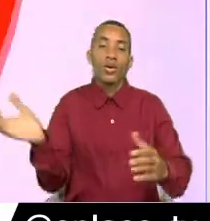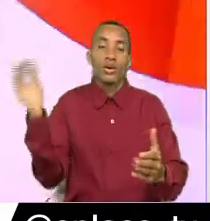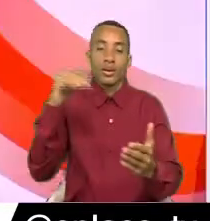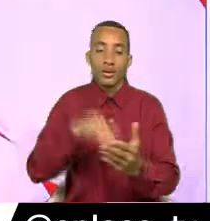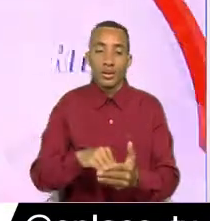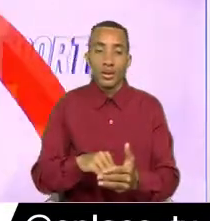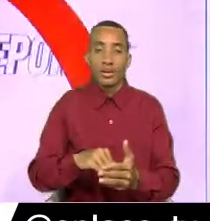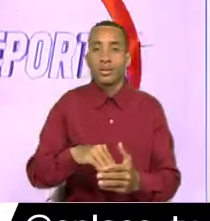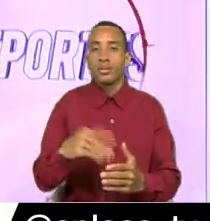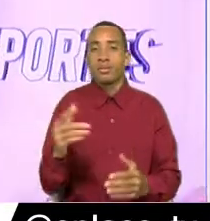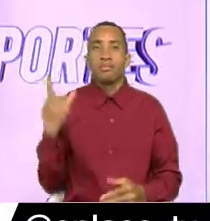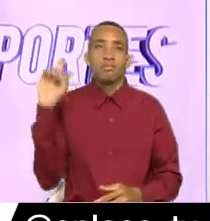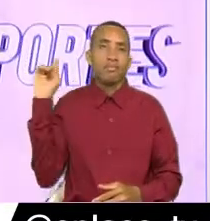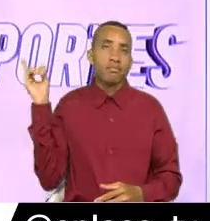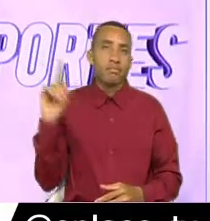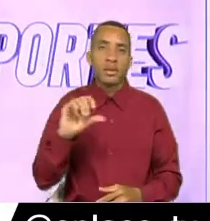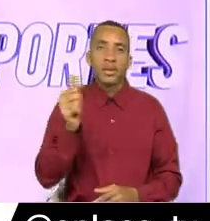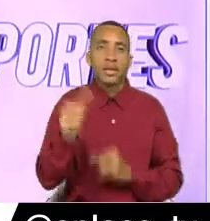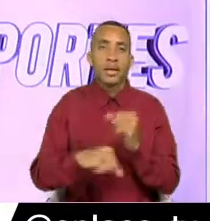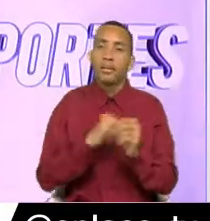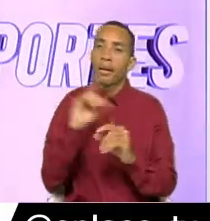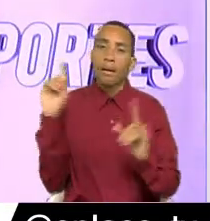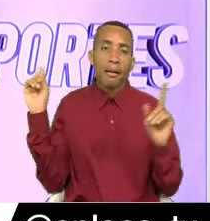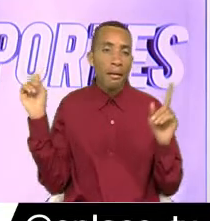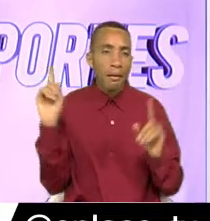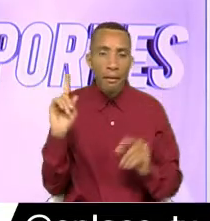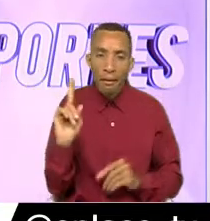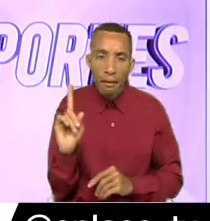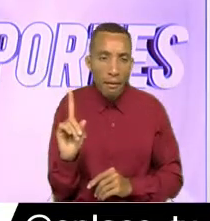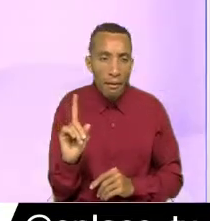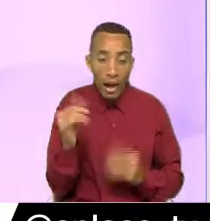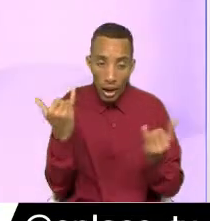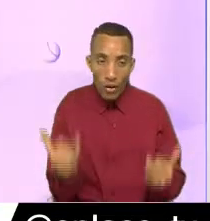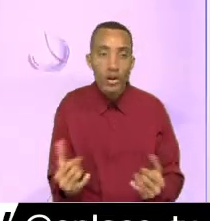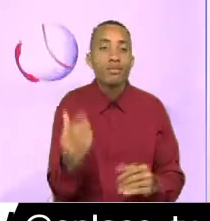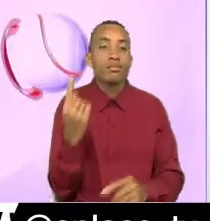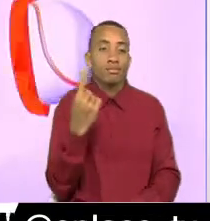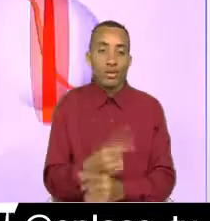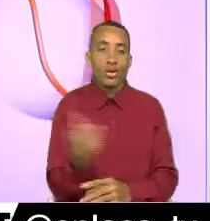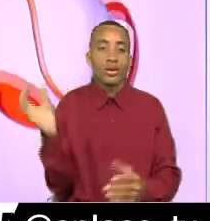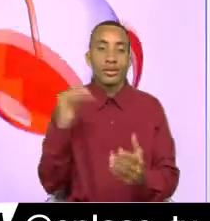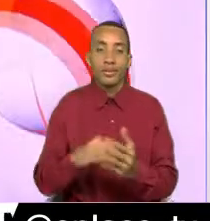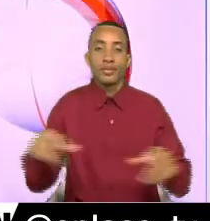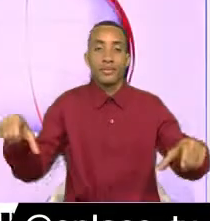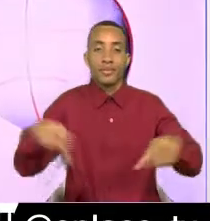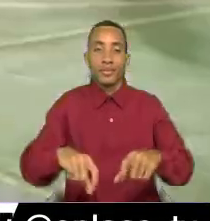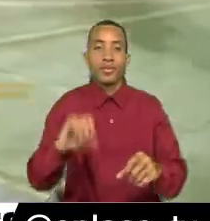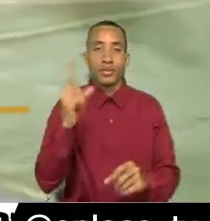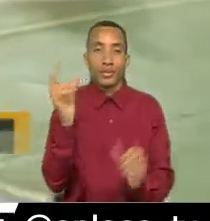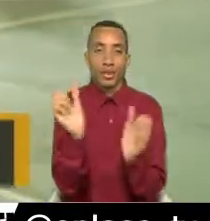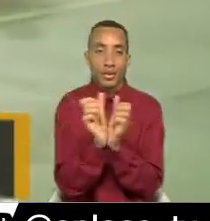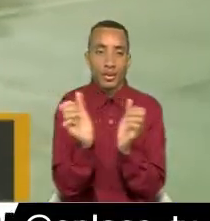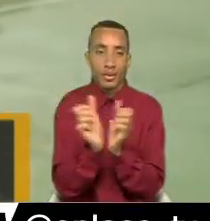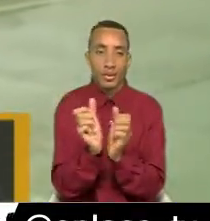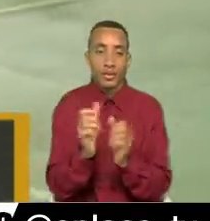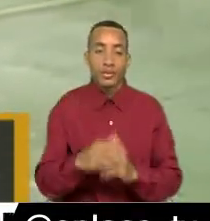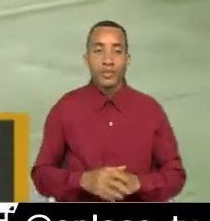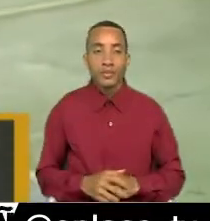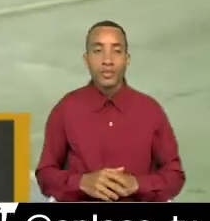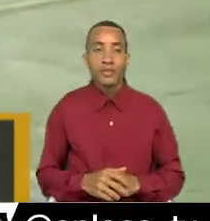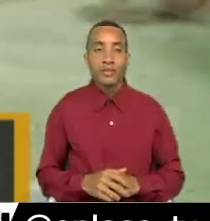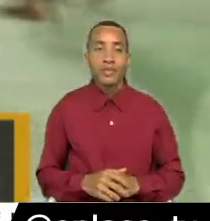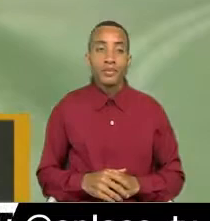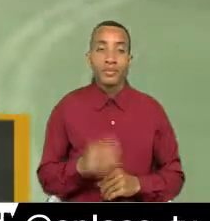10 años de ausencia, vuelve esta competencia con más de 10 equipos. Se está jugando un torneo muy interesante. Con éxito avanza